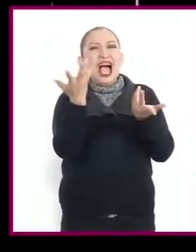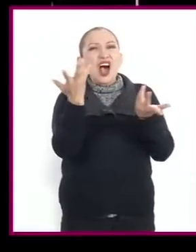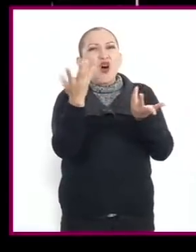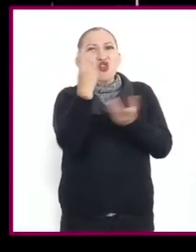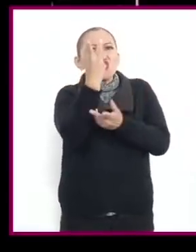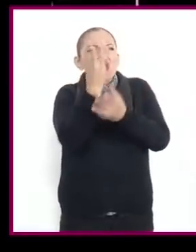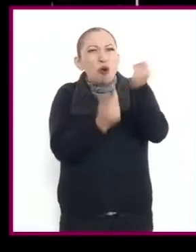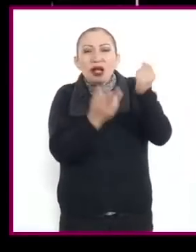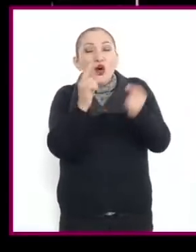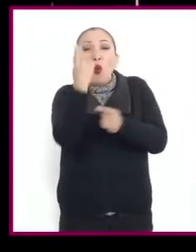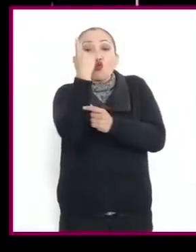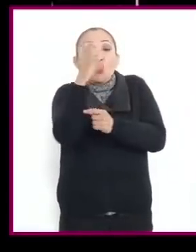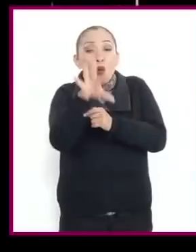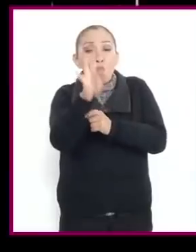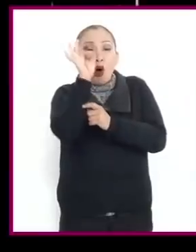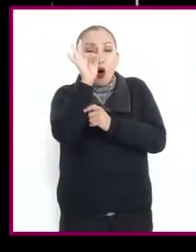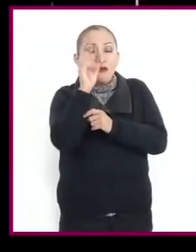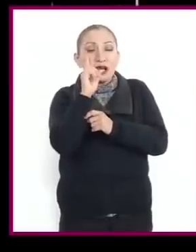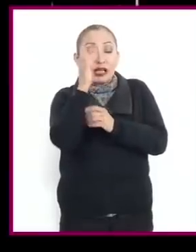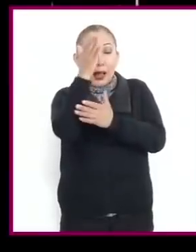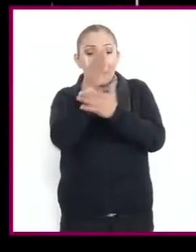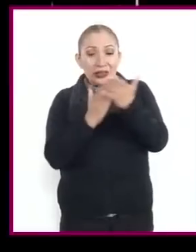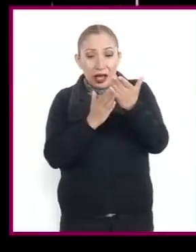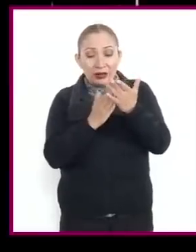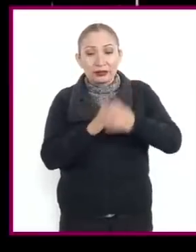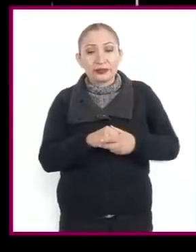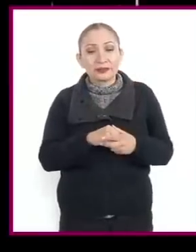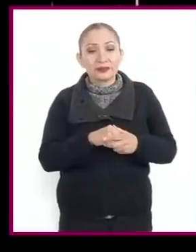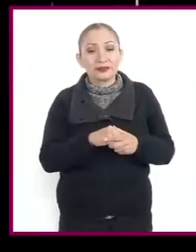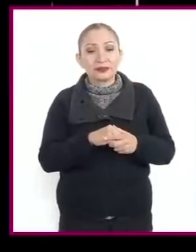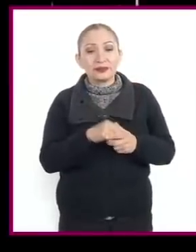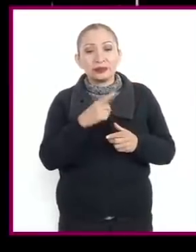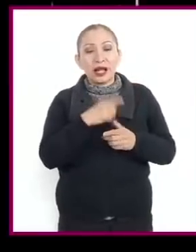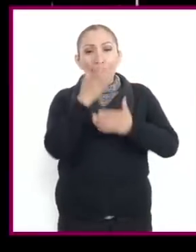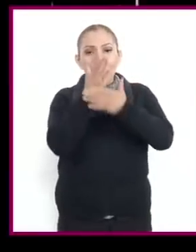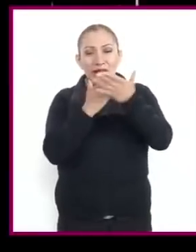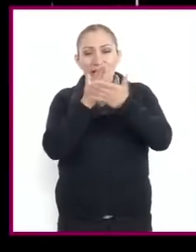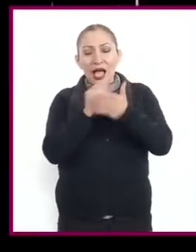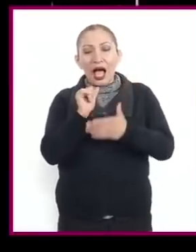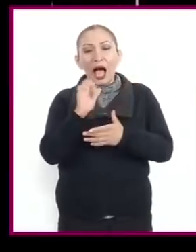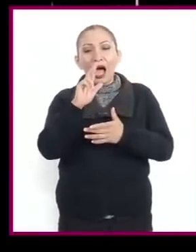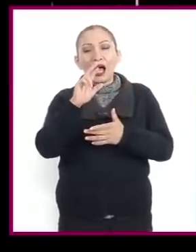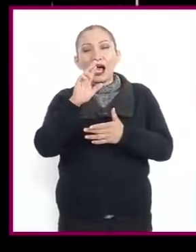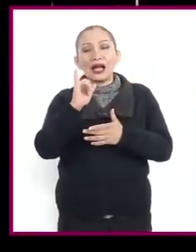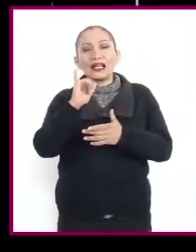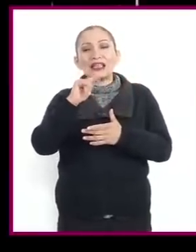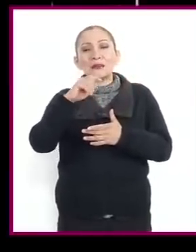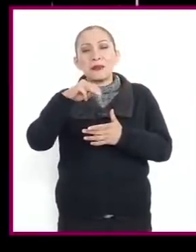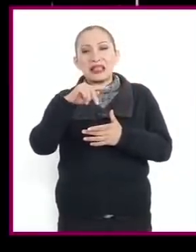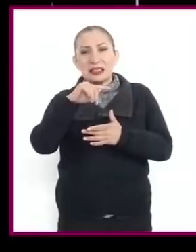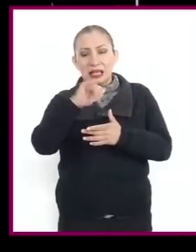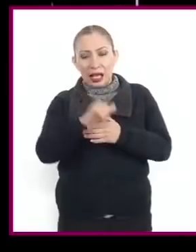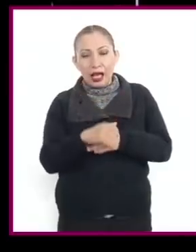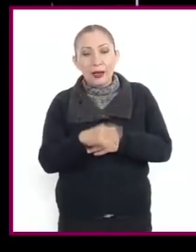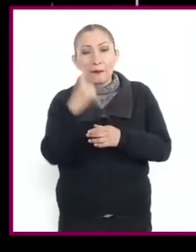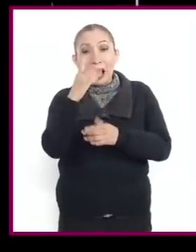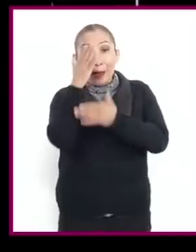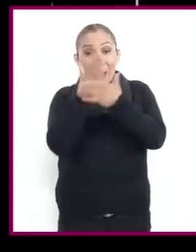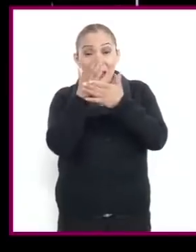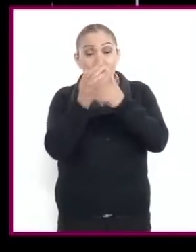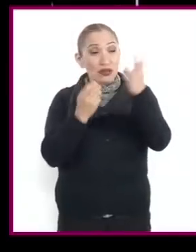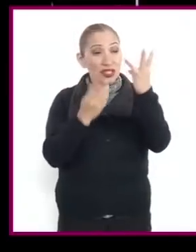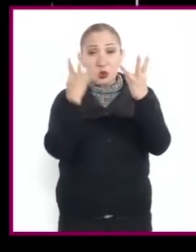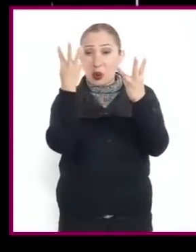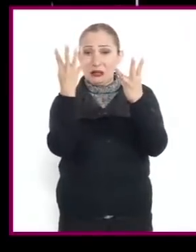la mitad entre estos 2 números. De hecho, tenemos que tomar la media aritmética entre estos 2 números para